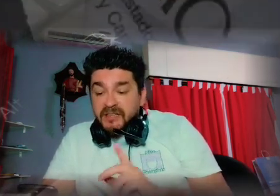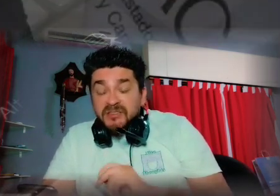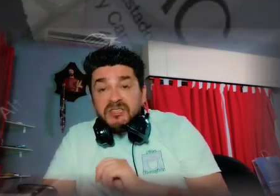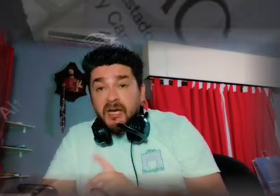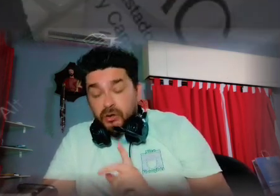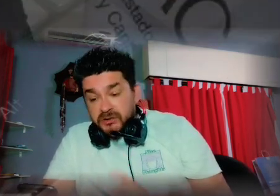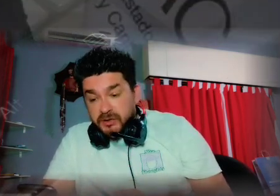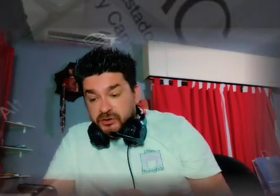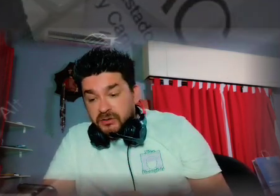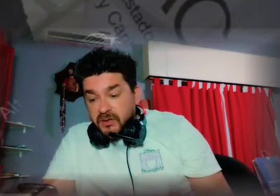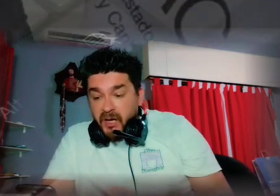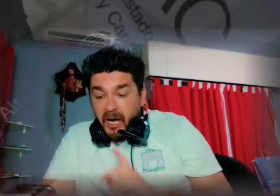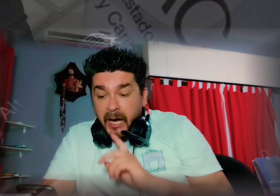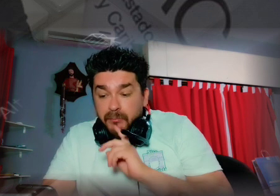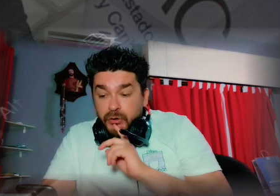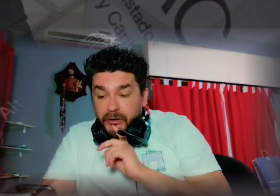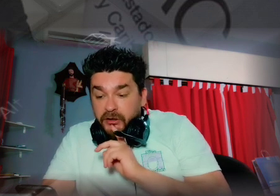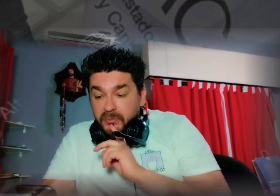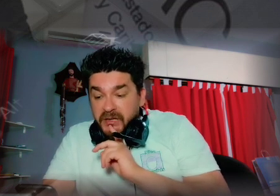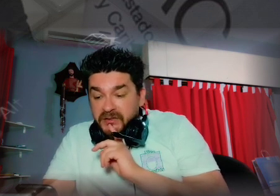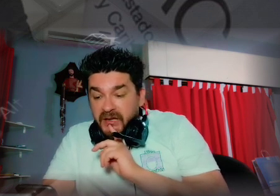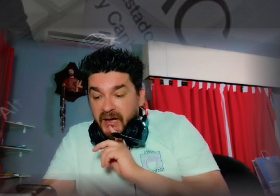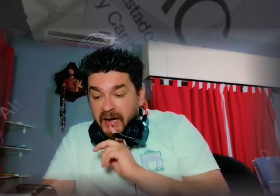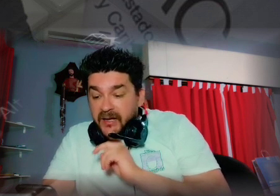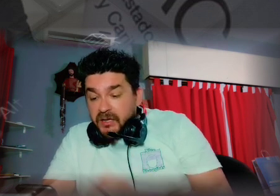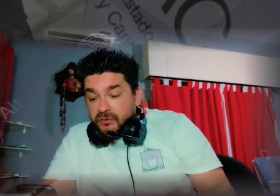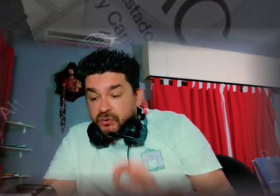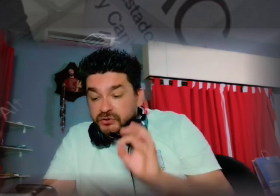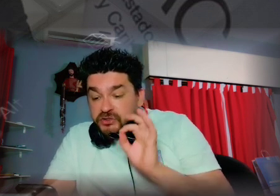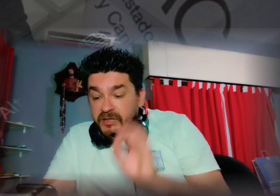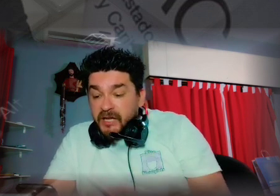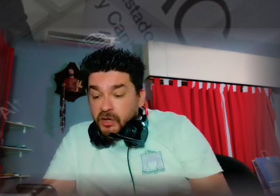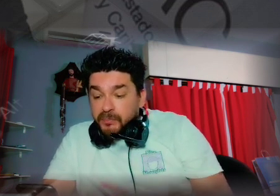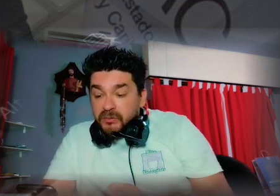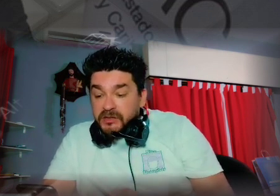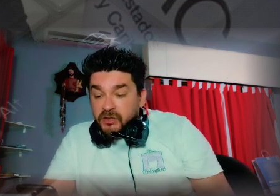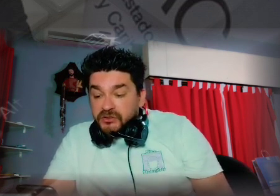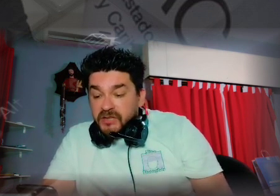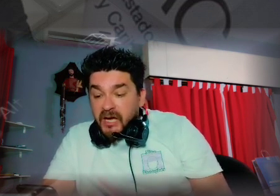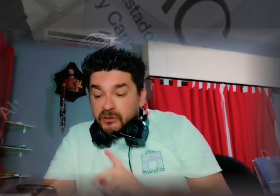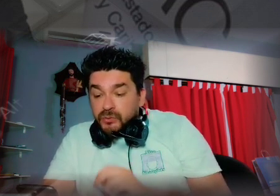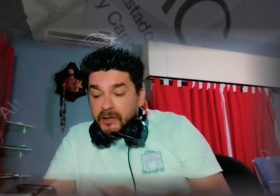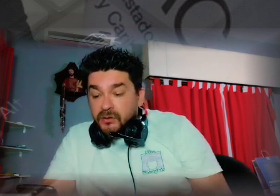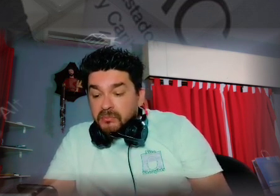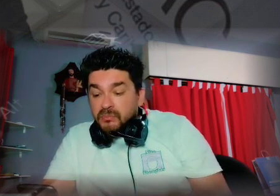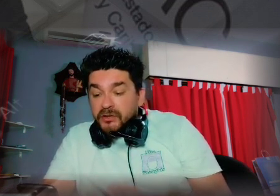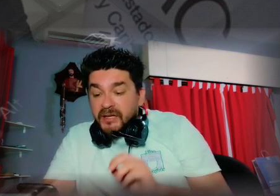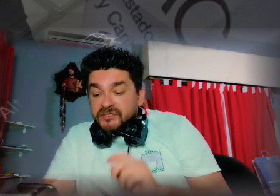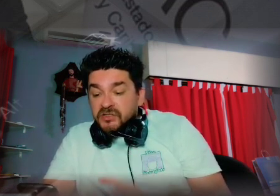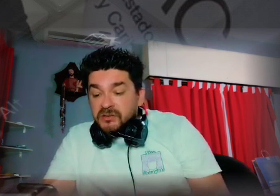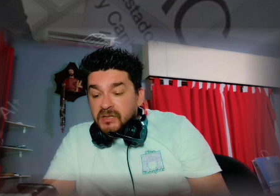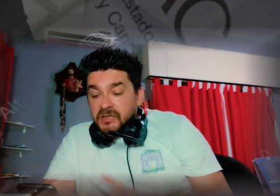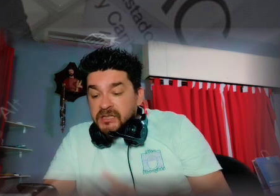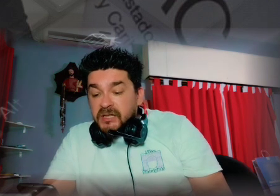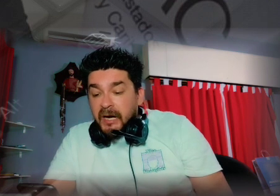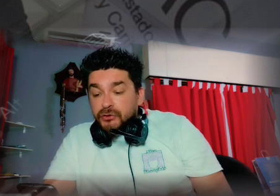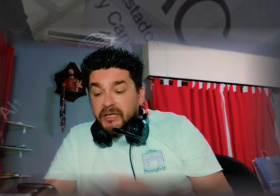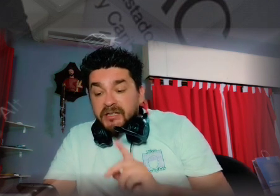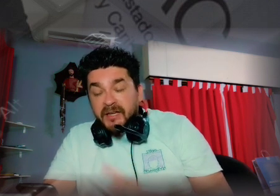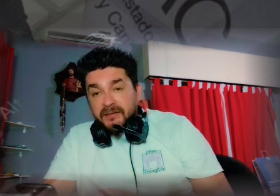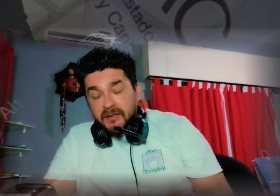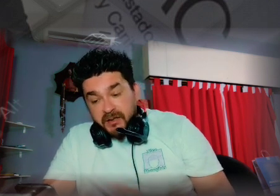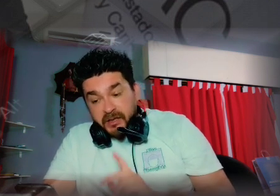boda de Santiago Nieto, AMLO recomienda a funcionarios públicos actuar con moderación